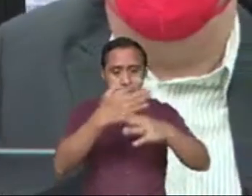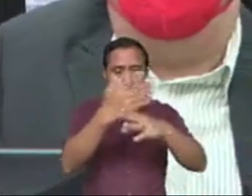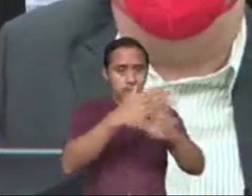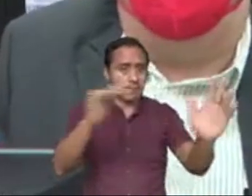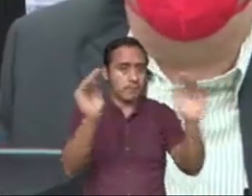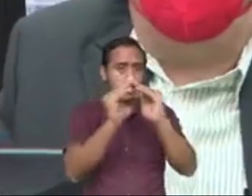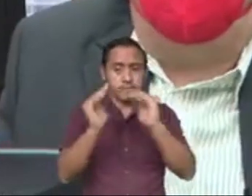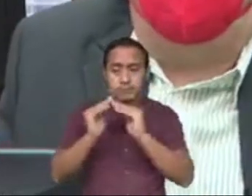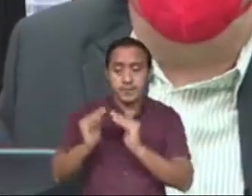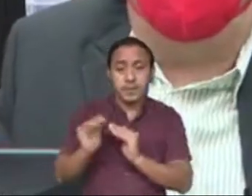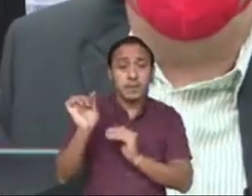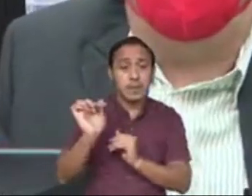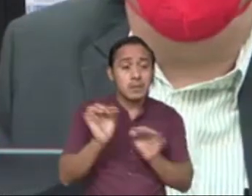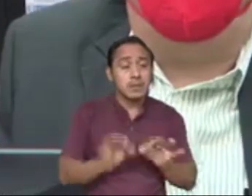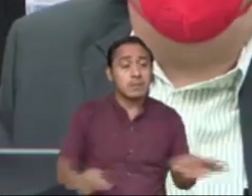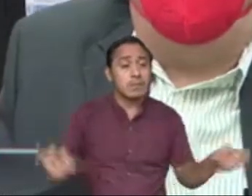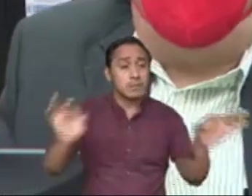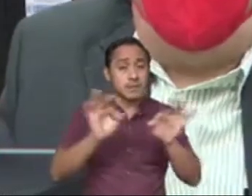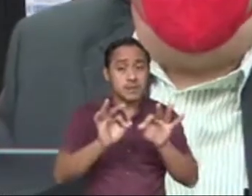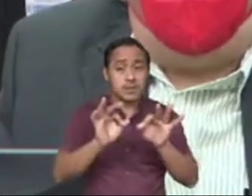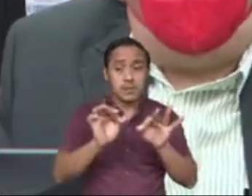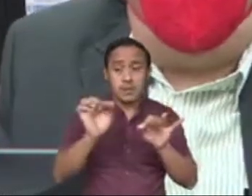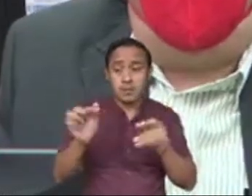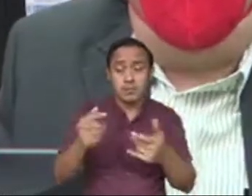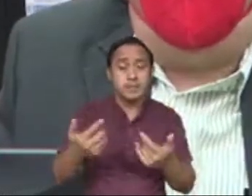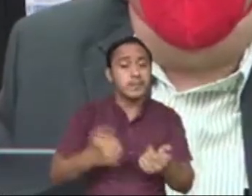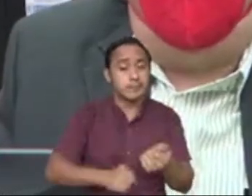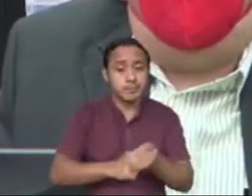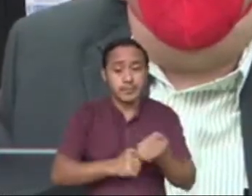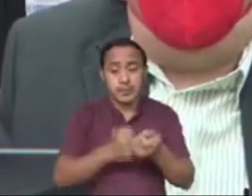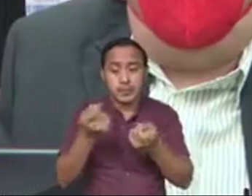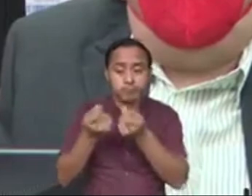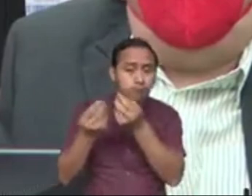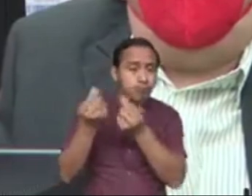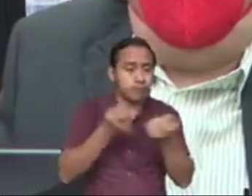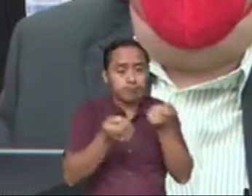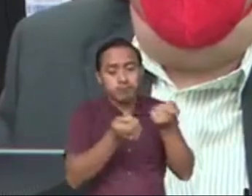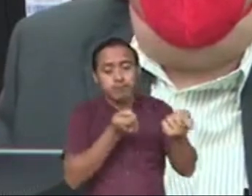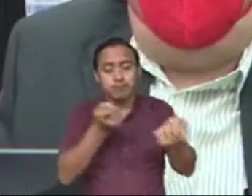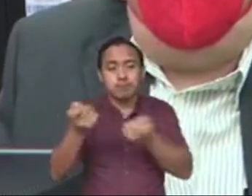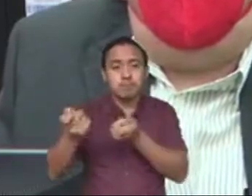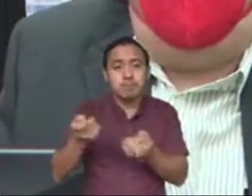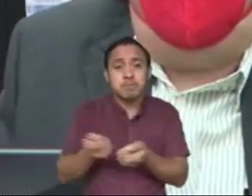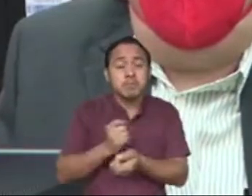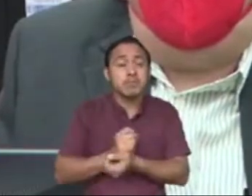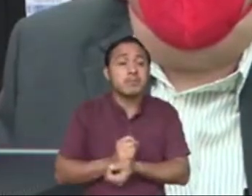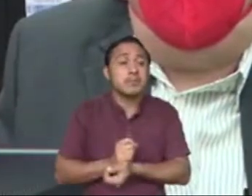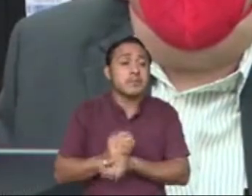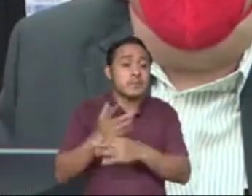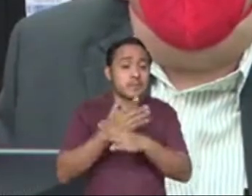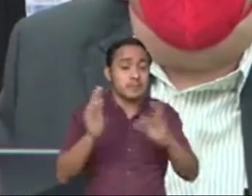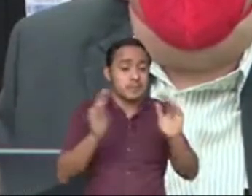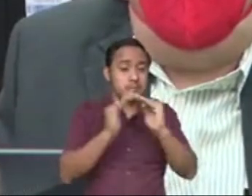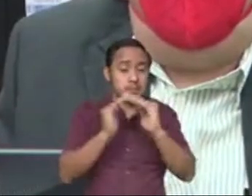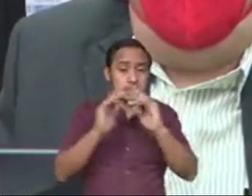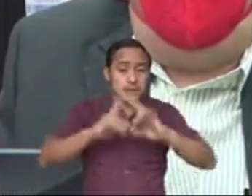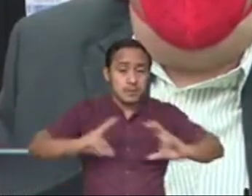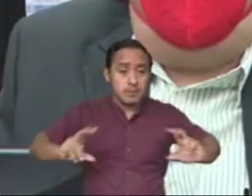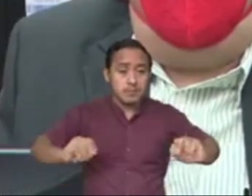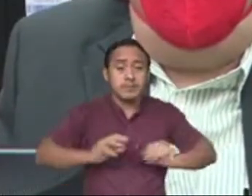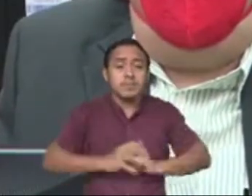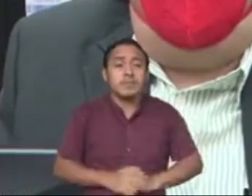hogares. Es el principal pilar y administradora de los hogares